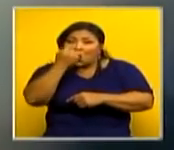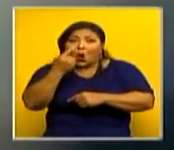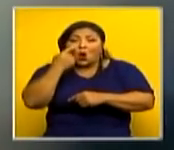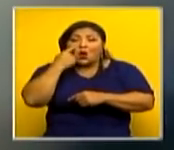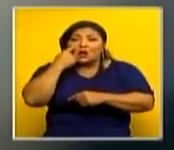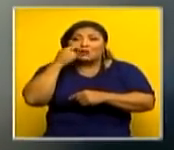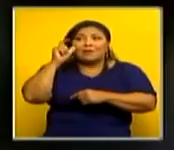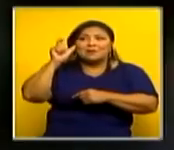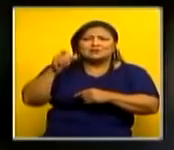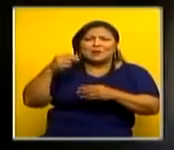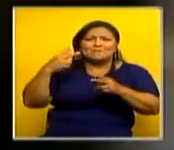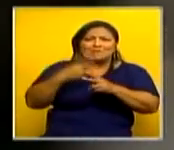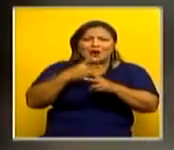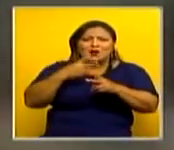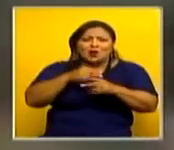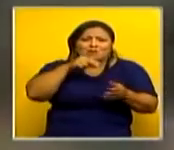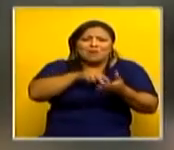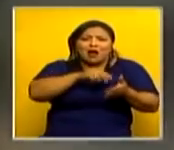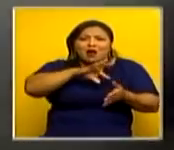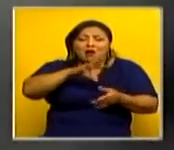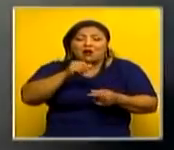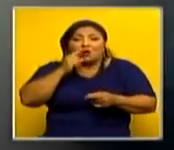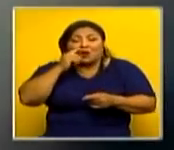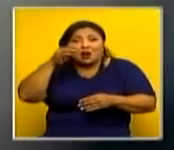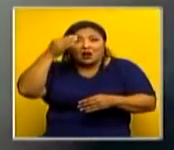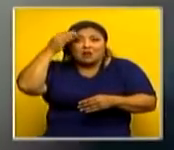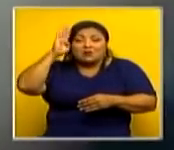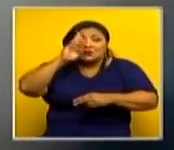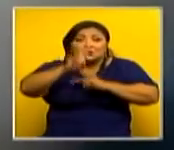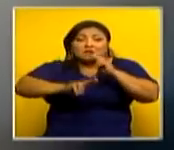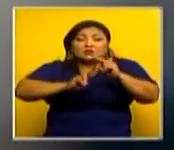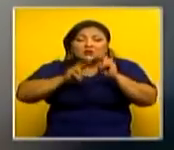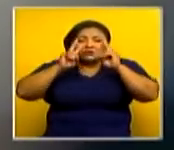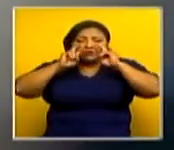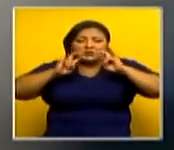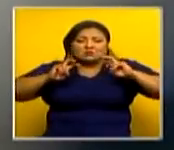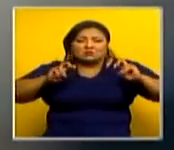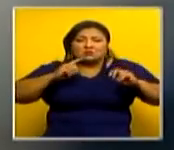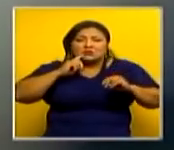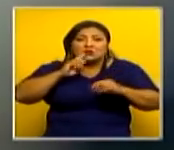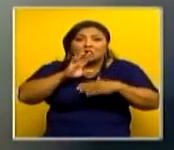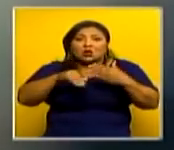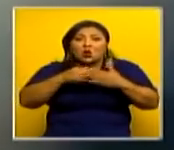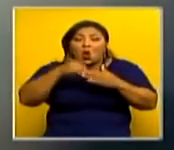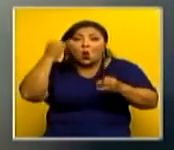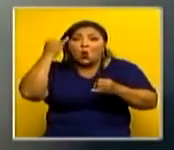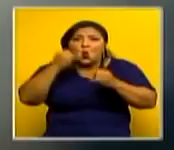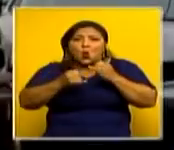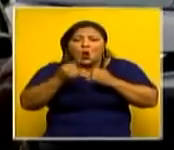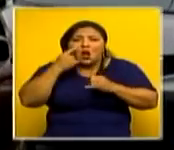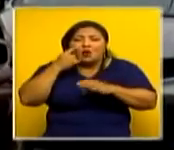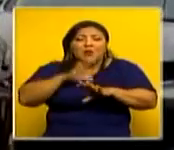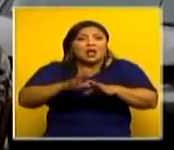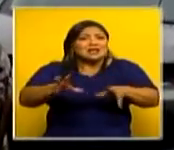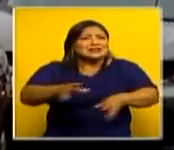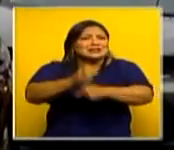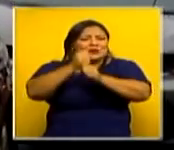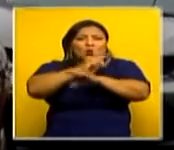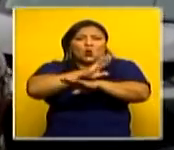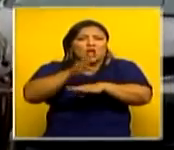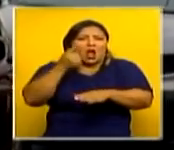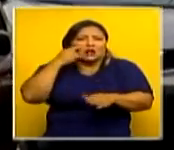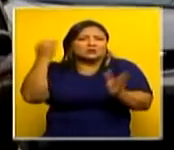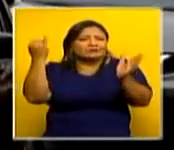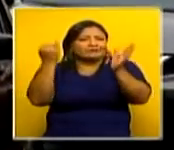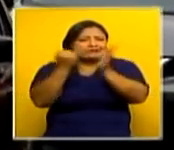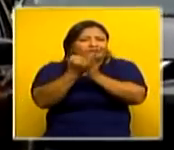por los delincuentes en Guayaquil. La Policía Nacional investiga los hechos que se han registrado últimamente y asegura que ya los tienen